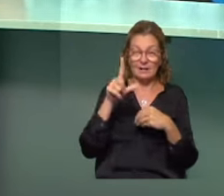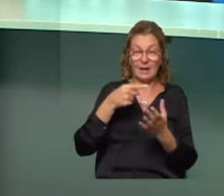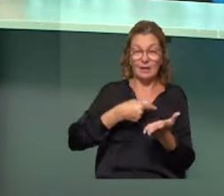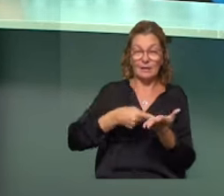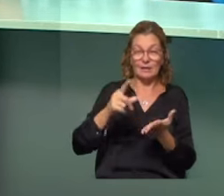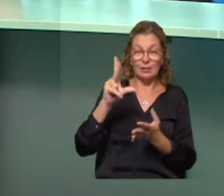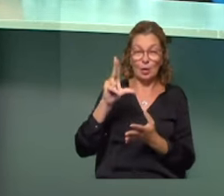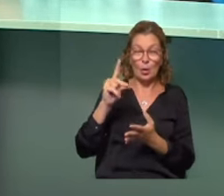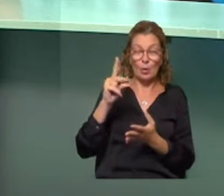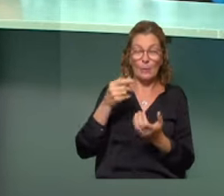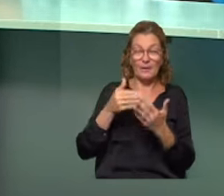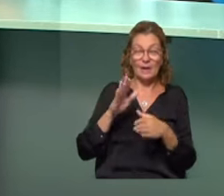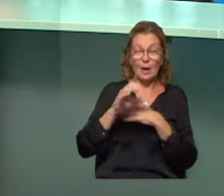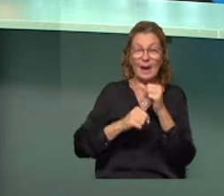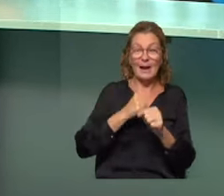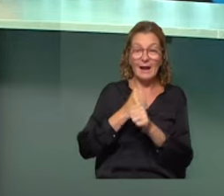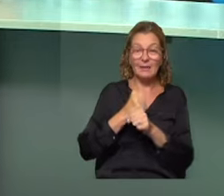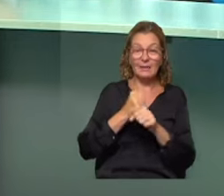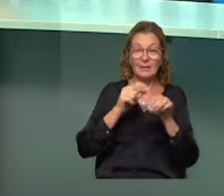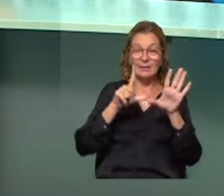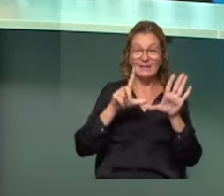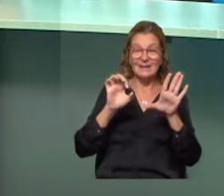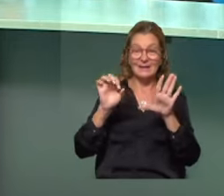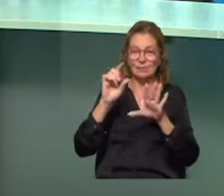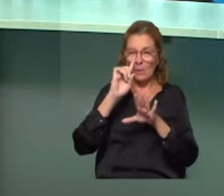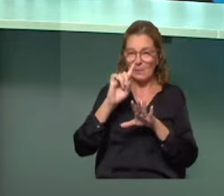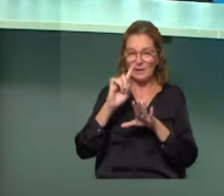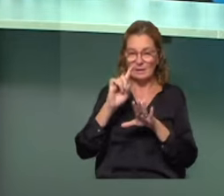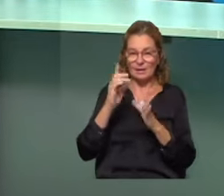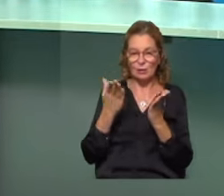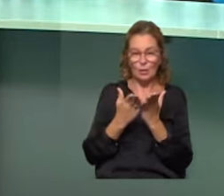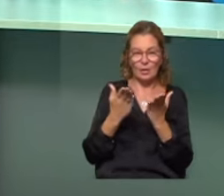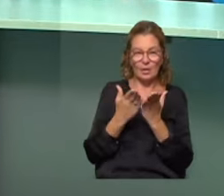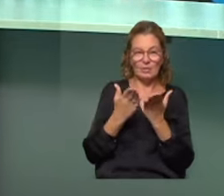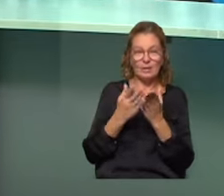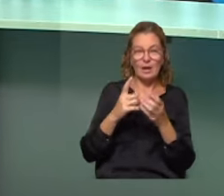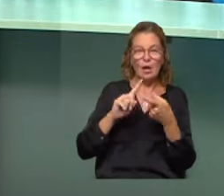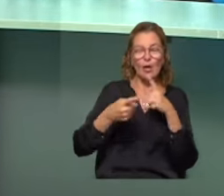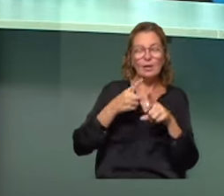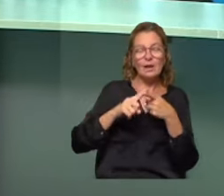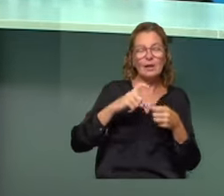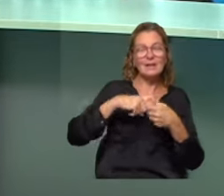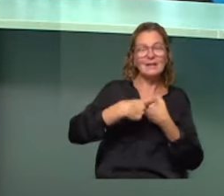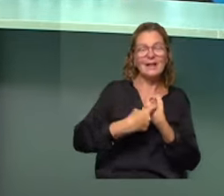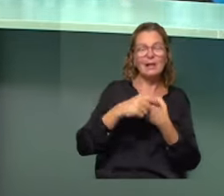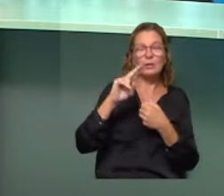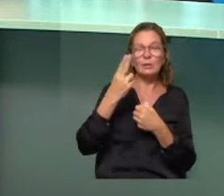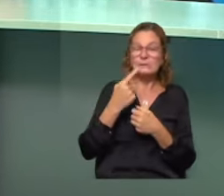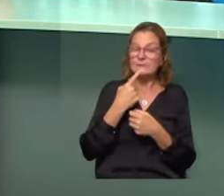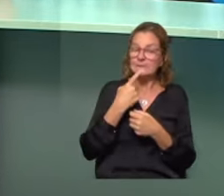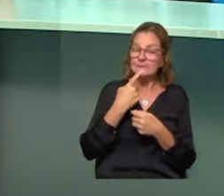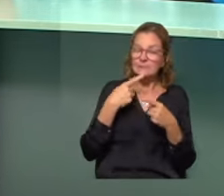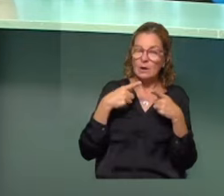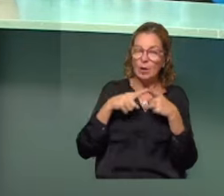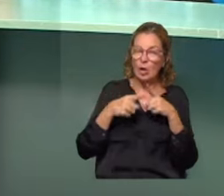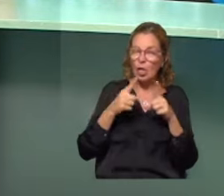centros UTU, comenzaron el año lectivo 700.000 alumnos. Y desde la Coordinadora de Sindicatos de la Enseñanza del Uruguay se cuestionó,